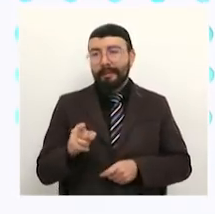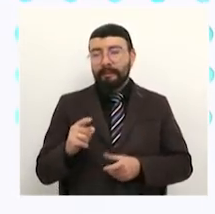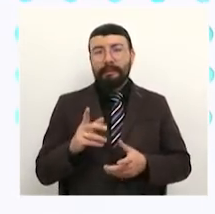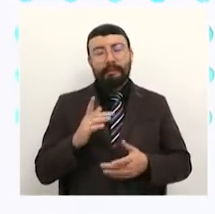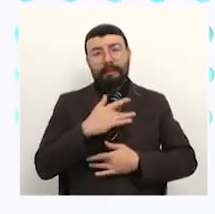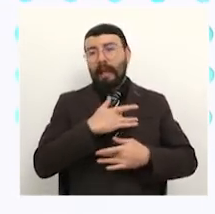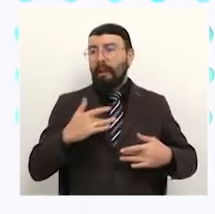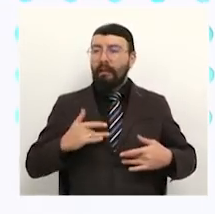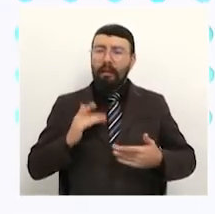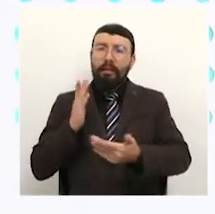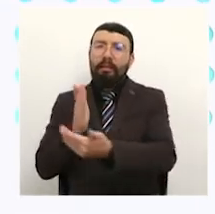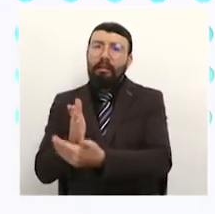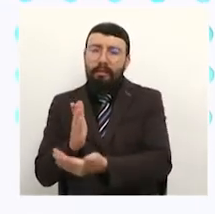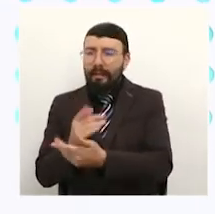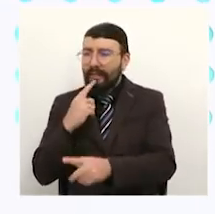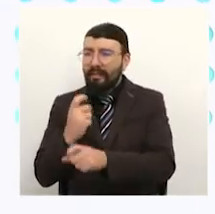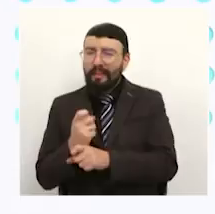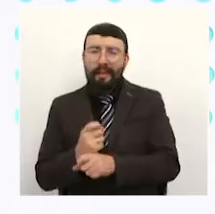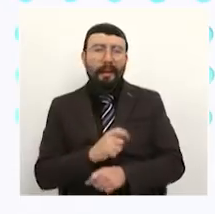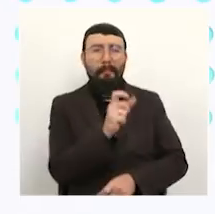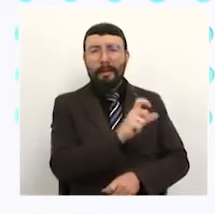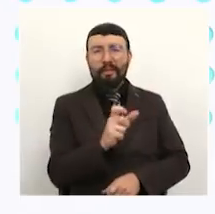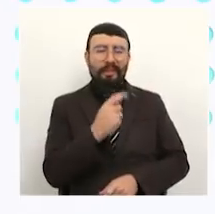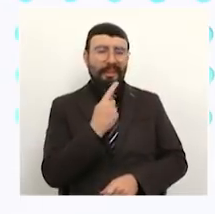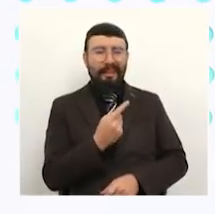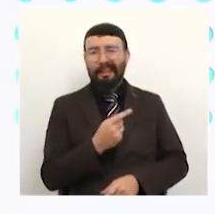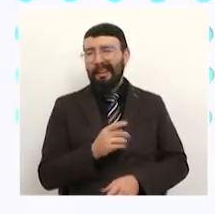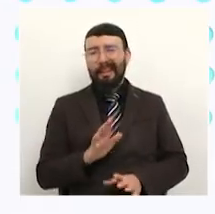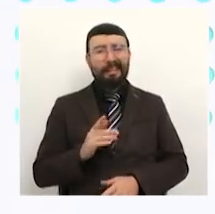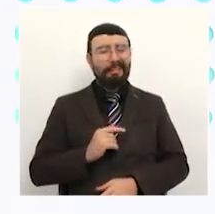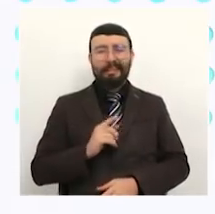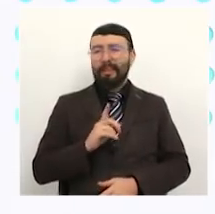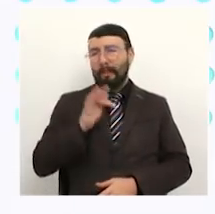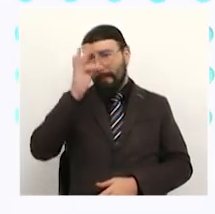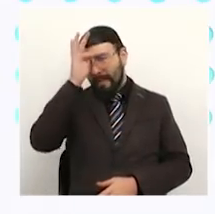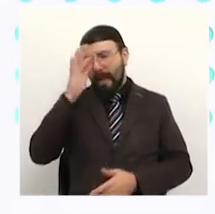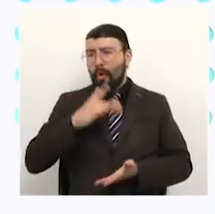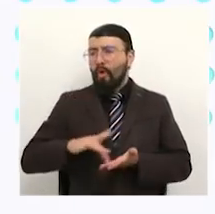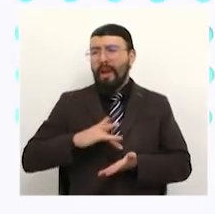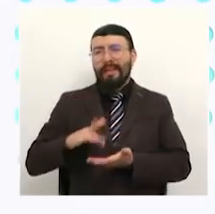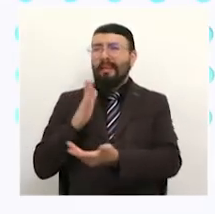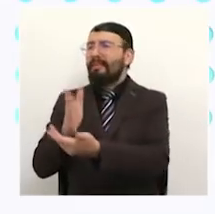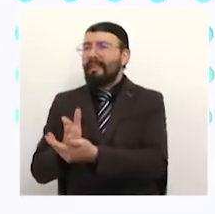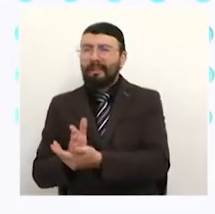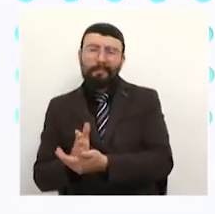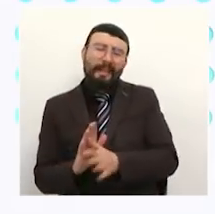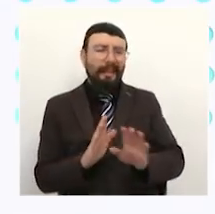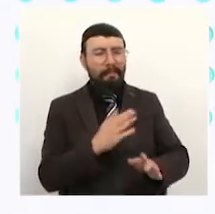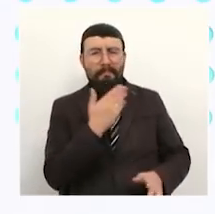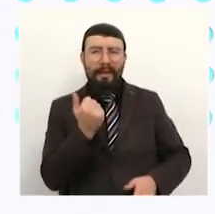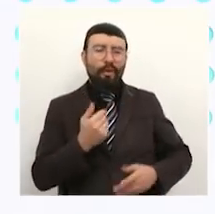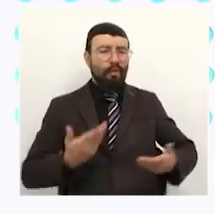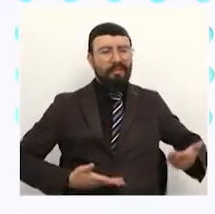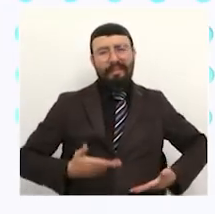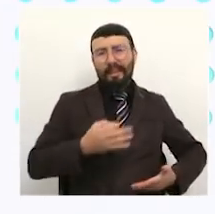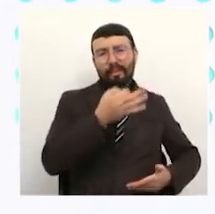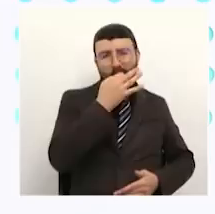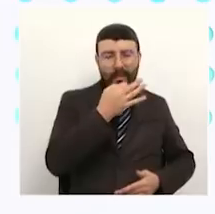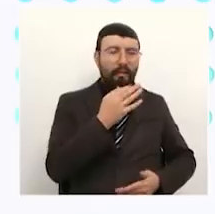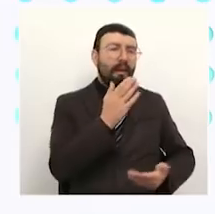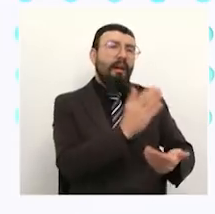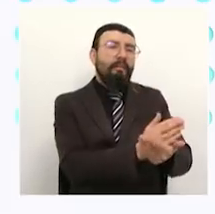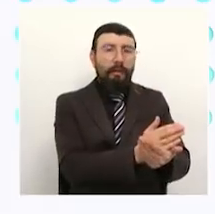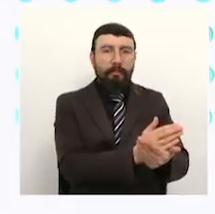mucha gente prefiere ante cualquier sintomatología respiratoria preguntar en la farmacia cert los muchos procesos gripales